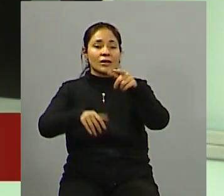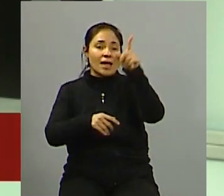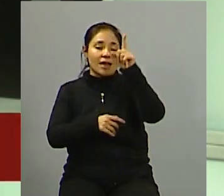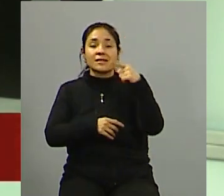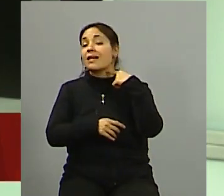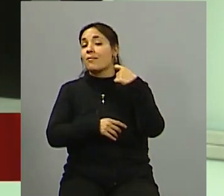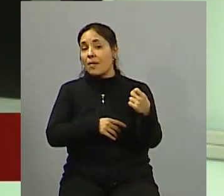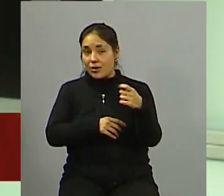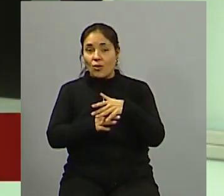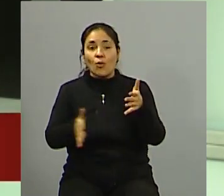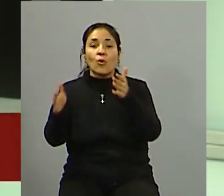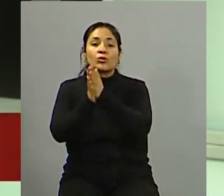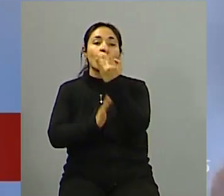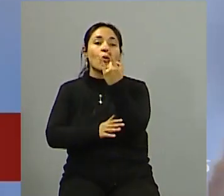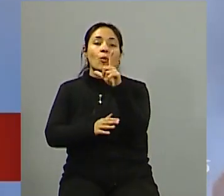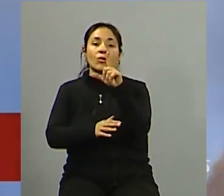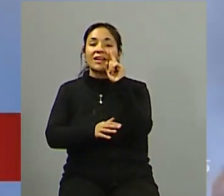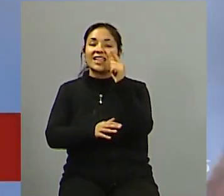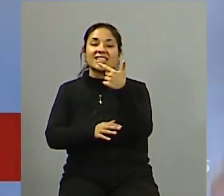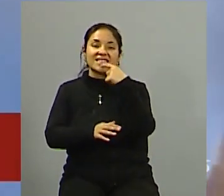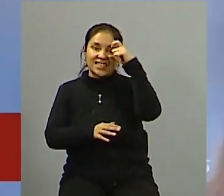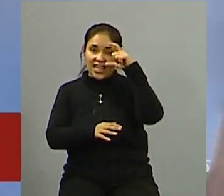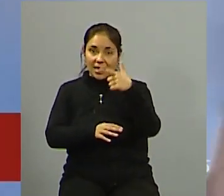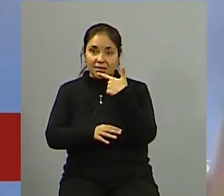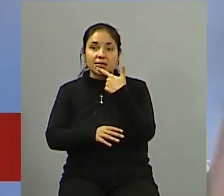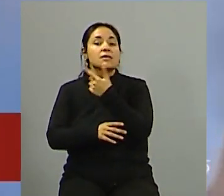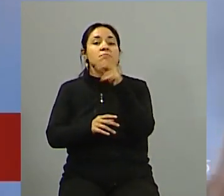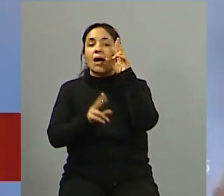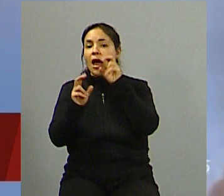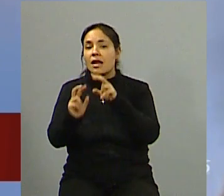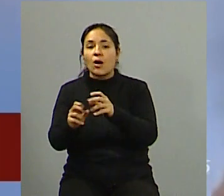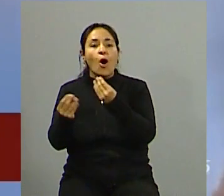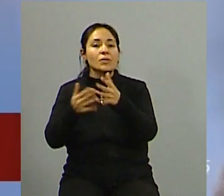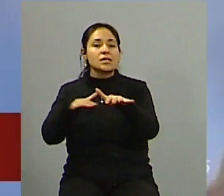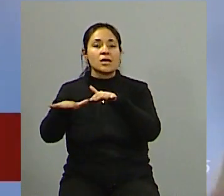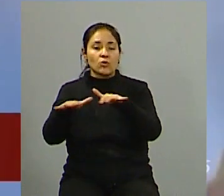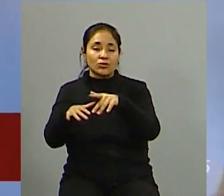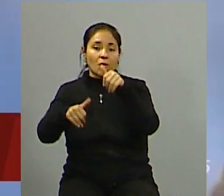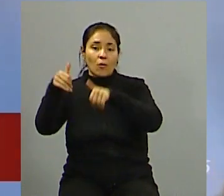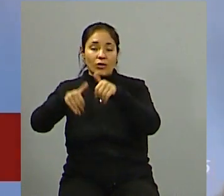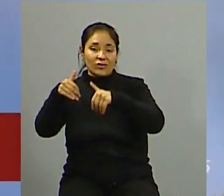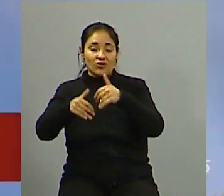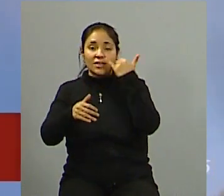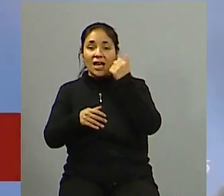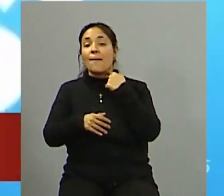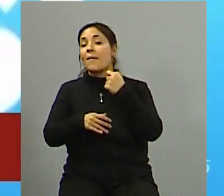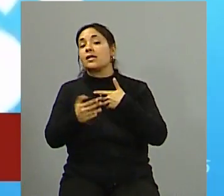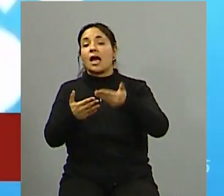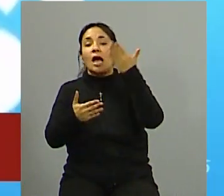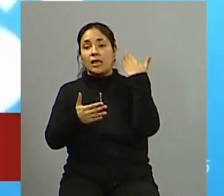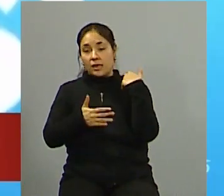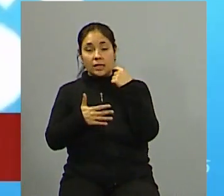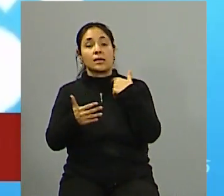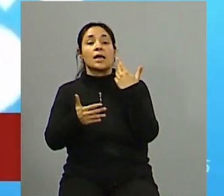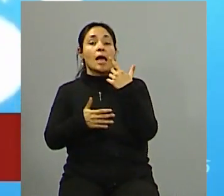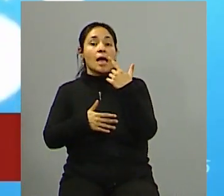Adamo. Vamos a hacer un análisis del resultado, cómo es el panorama actual a partir del resultado electoral que se dio en los últimos días